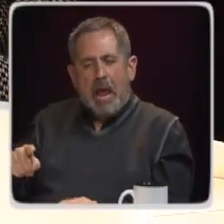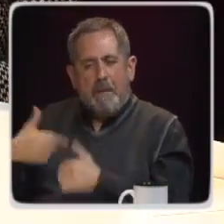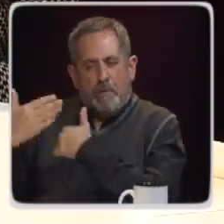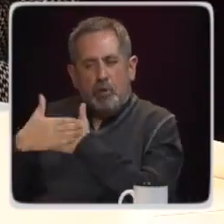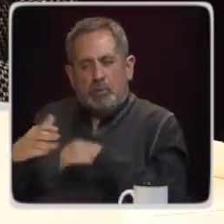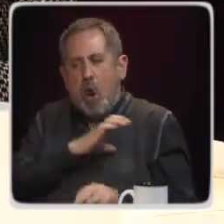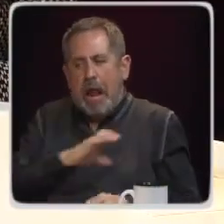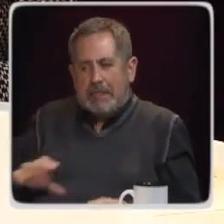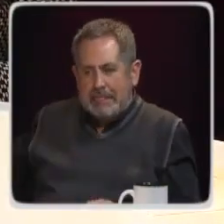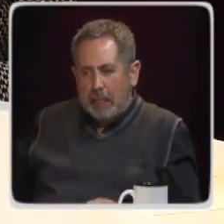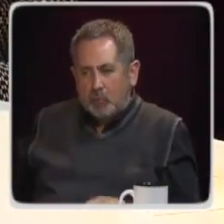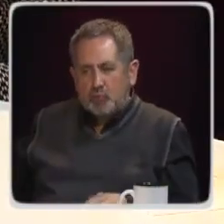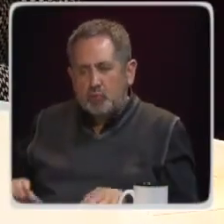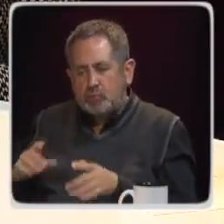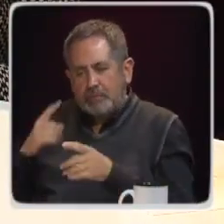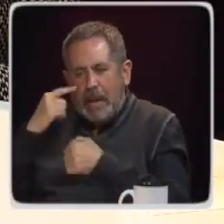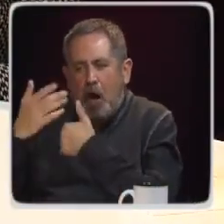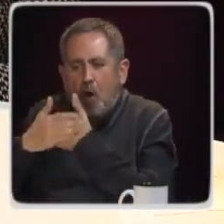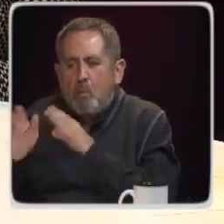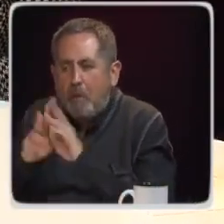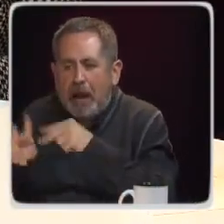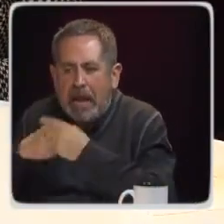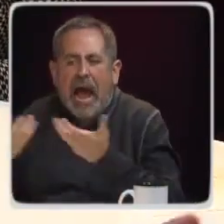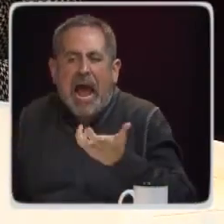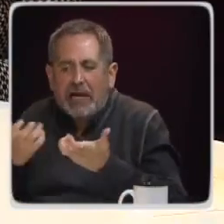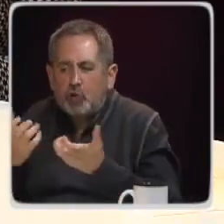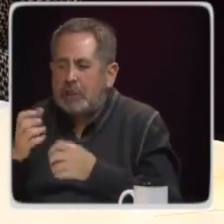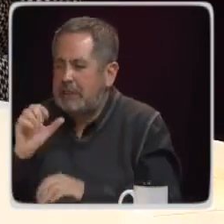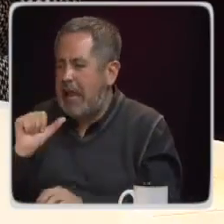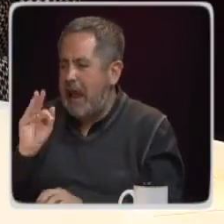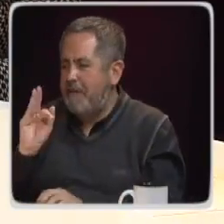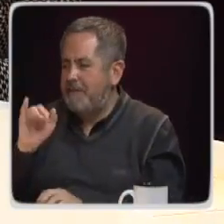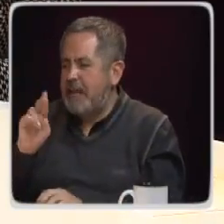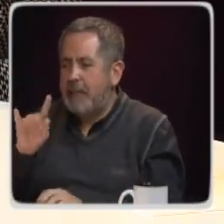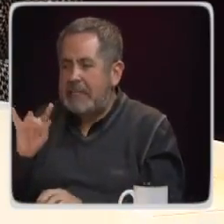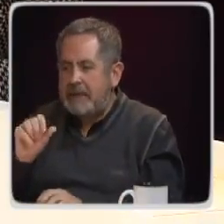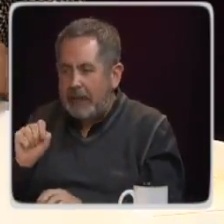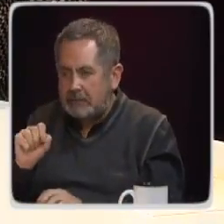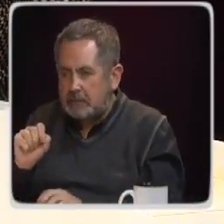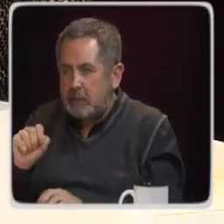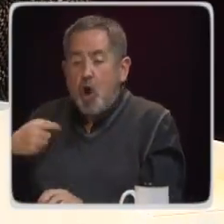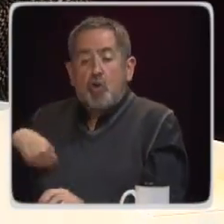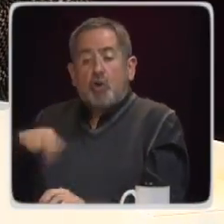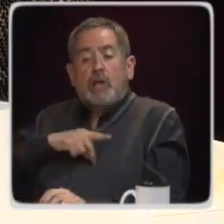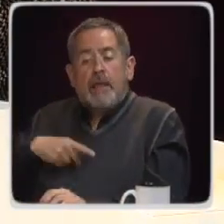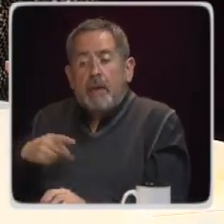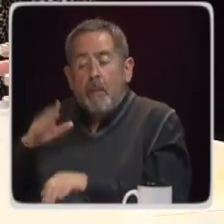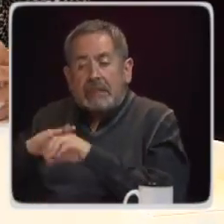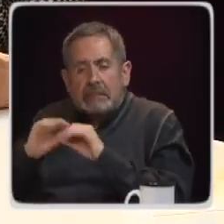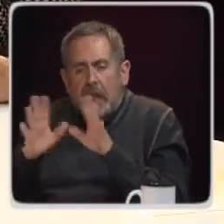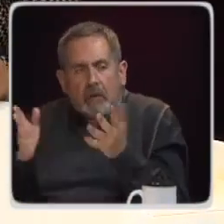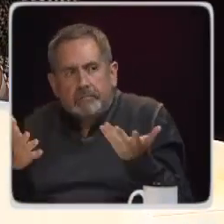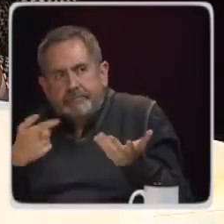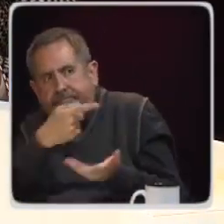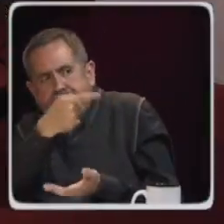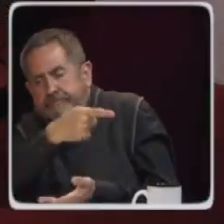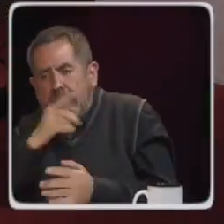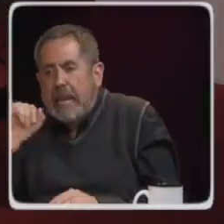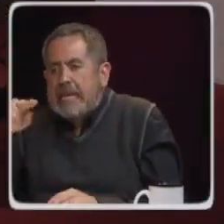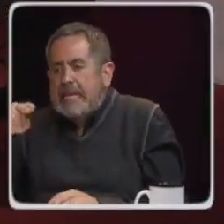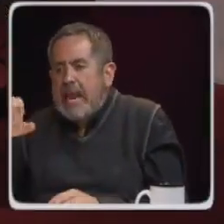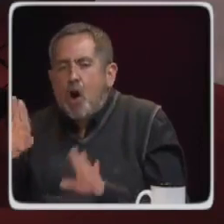Pero también en la comunidad de las personas sordas, cuando los indígenas llegaron, los españoles llegaron con los